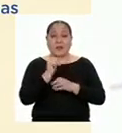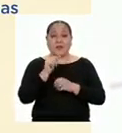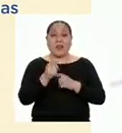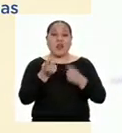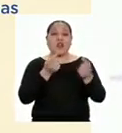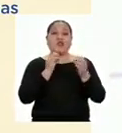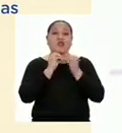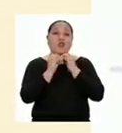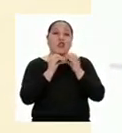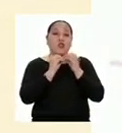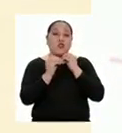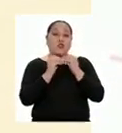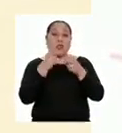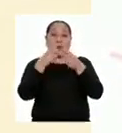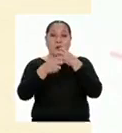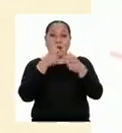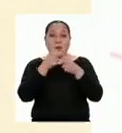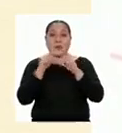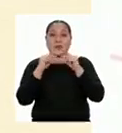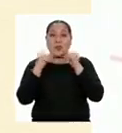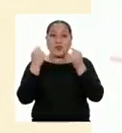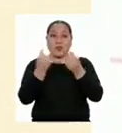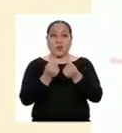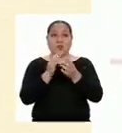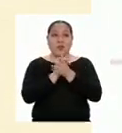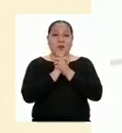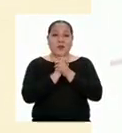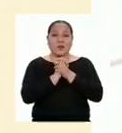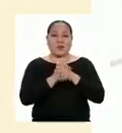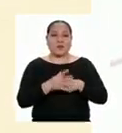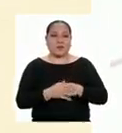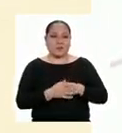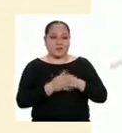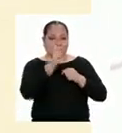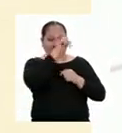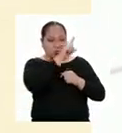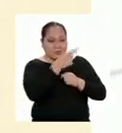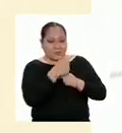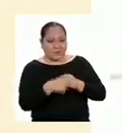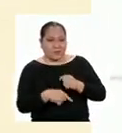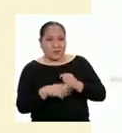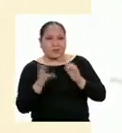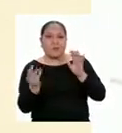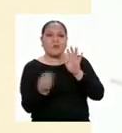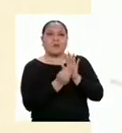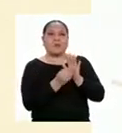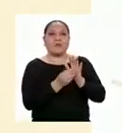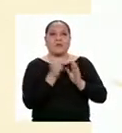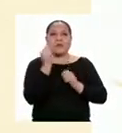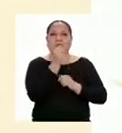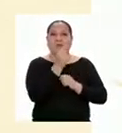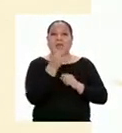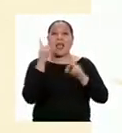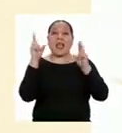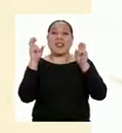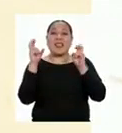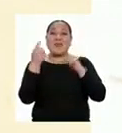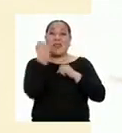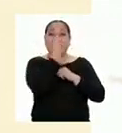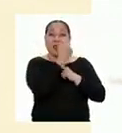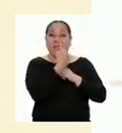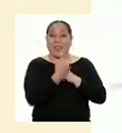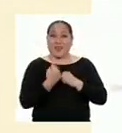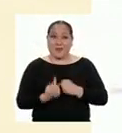nuestro grupo de amigos. Muy bien. Ahora, ¿con qué complementaríamos todo? Con el tema de cada uno de los